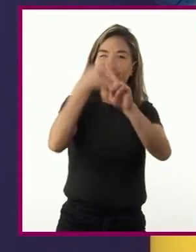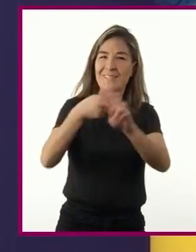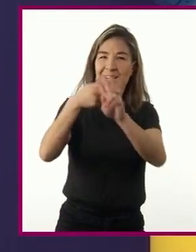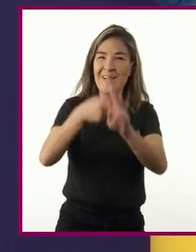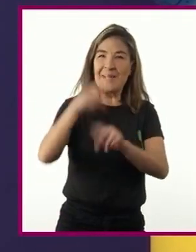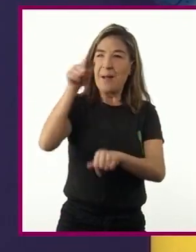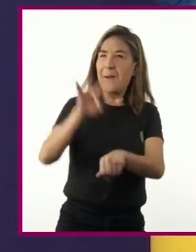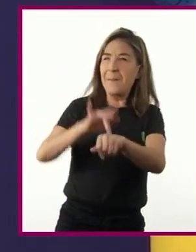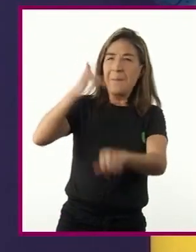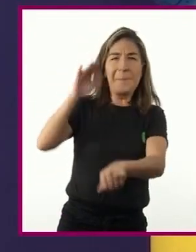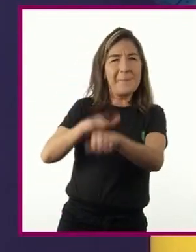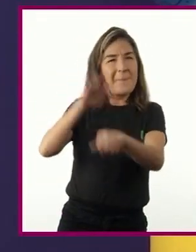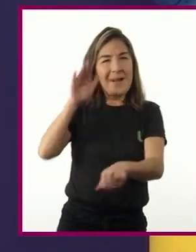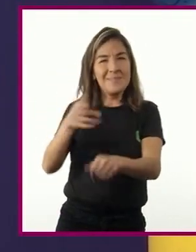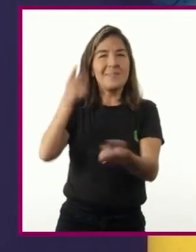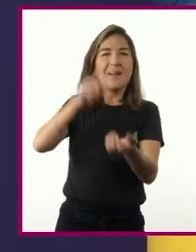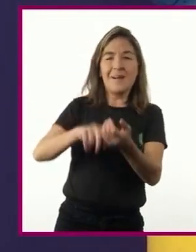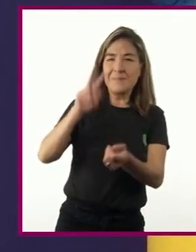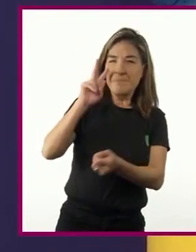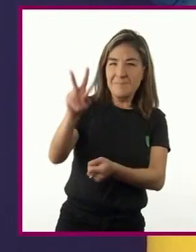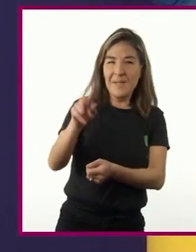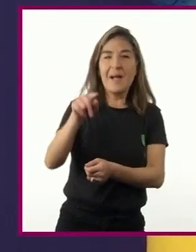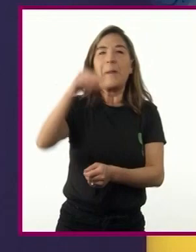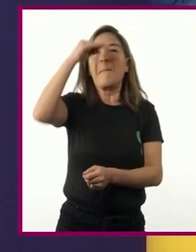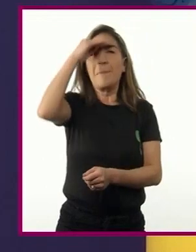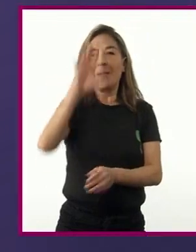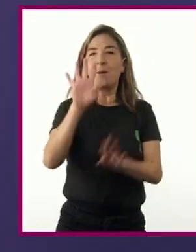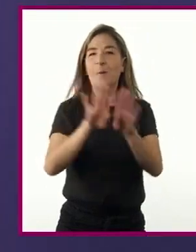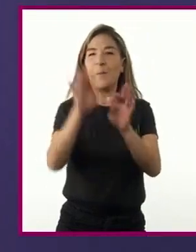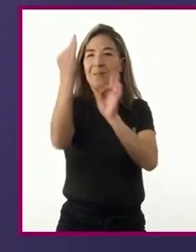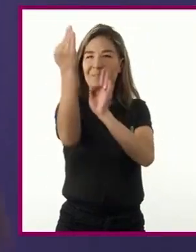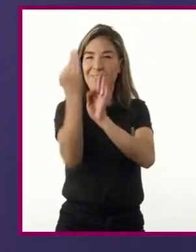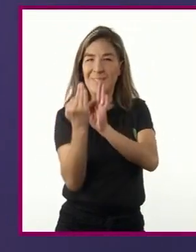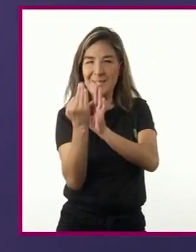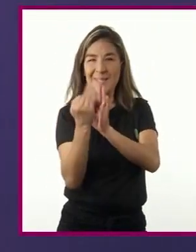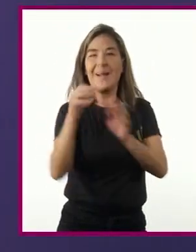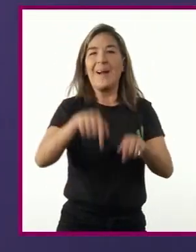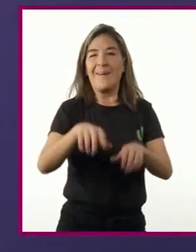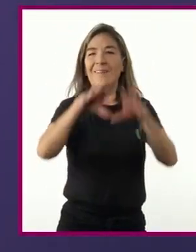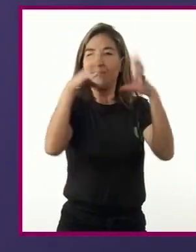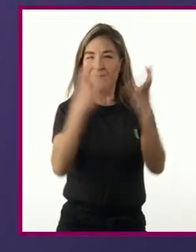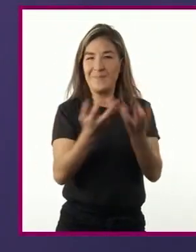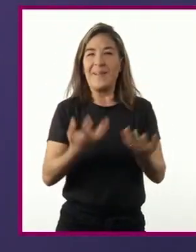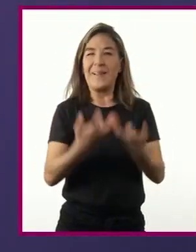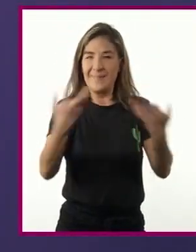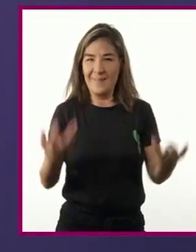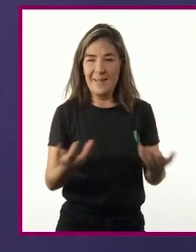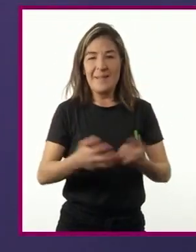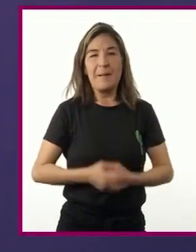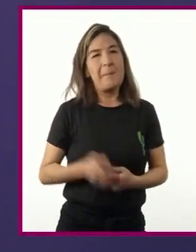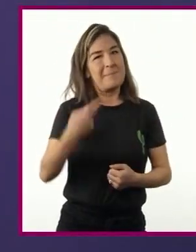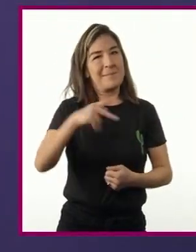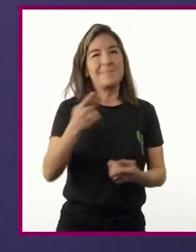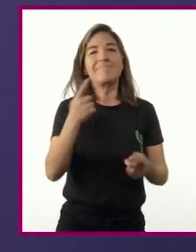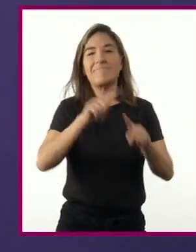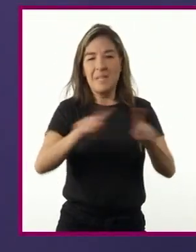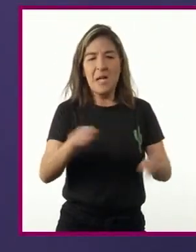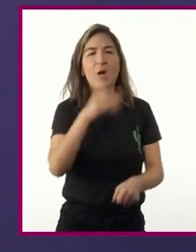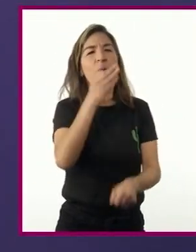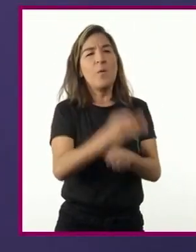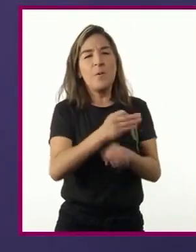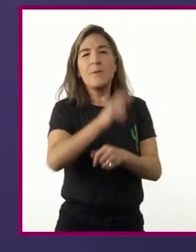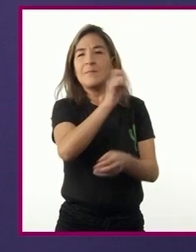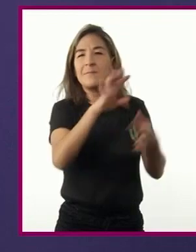a simple vista es porque está más cercana a la Tierra. Maestro, en un principio utilizamos como medida